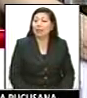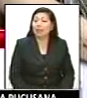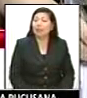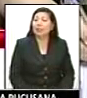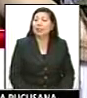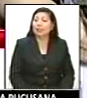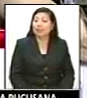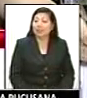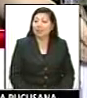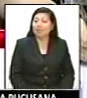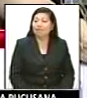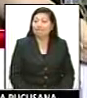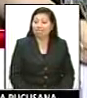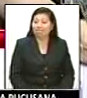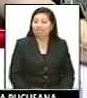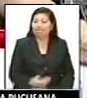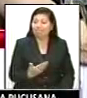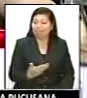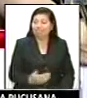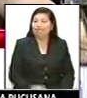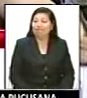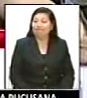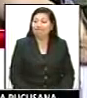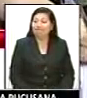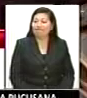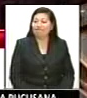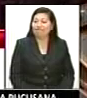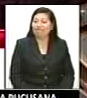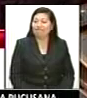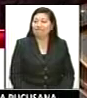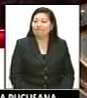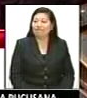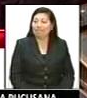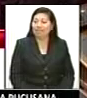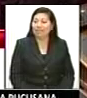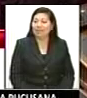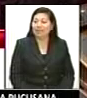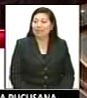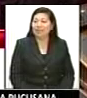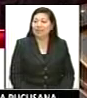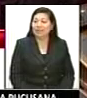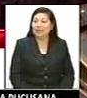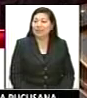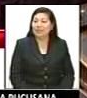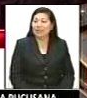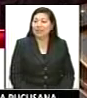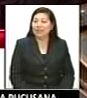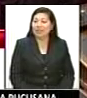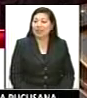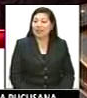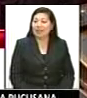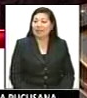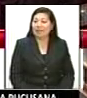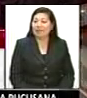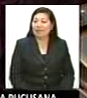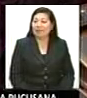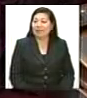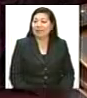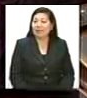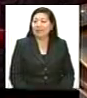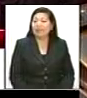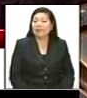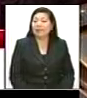oficinas. Señora Presidenta, sí, por favor. Congresista Figueroa.